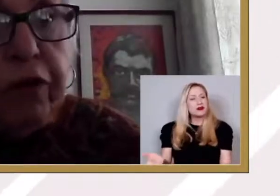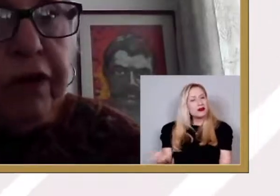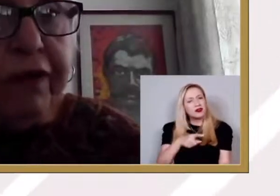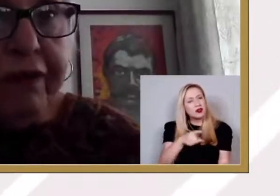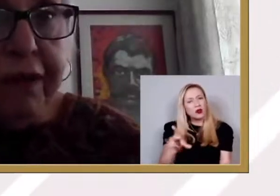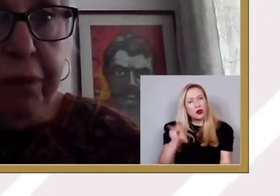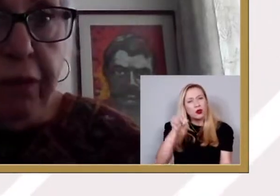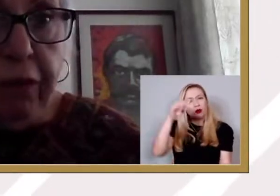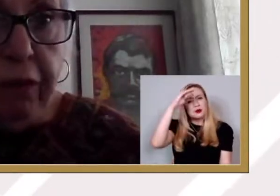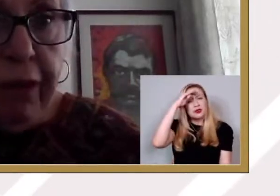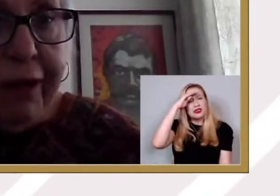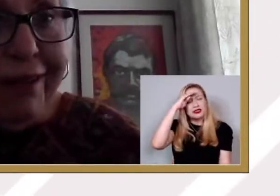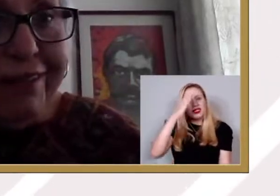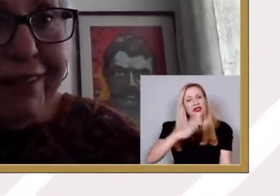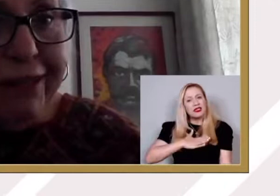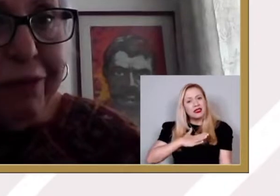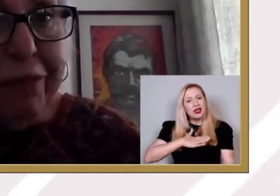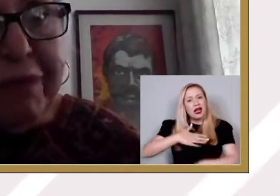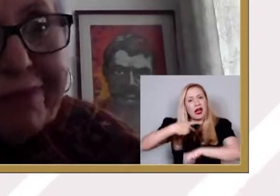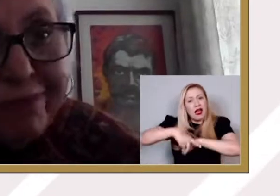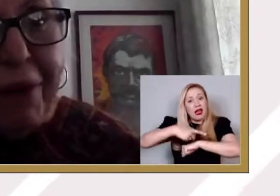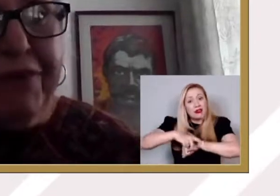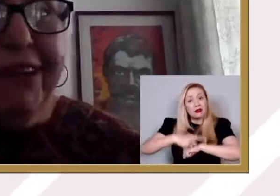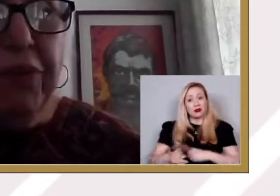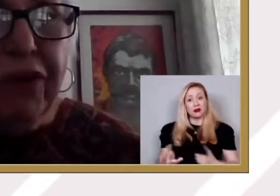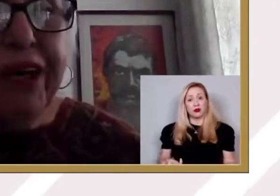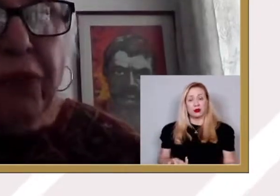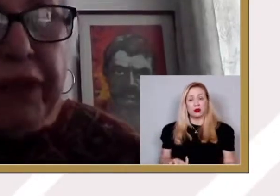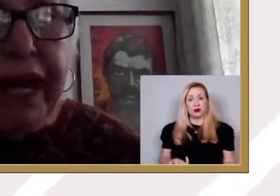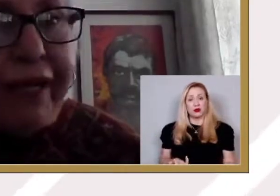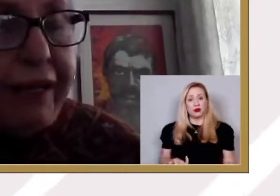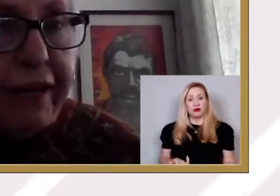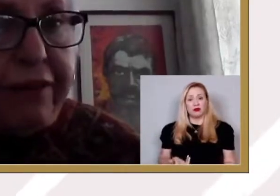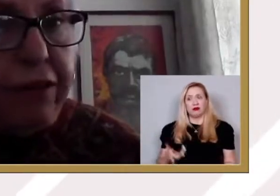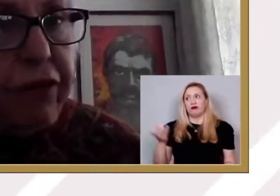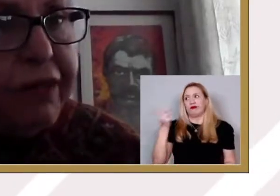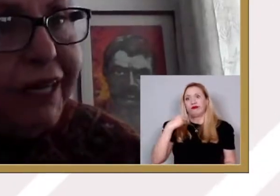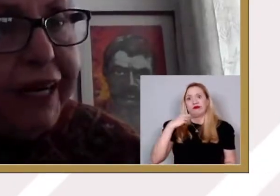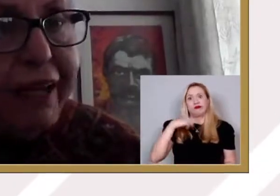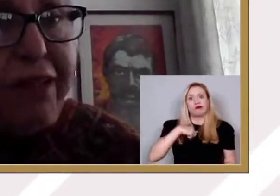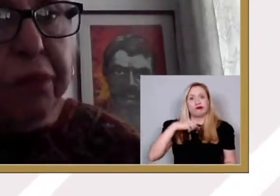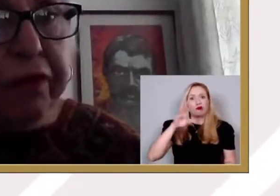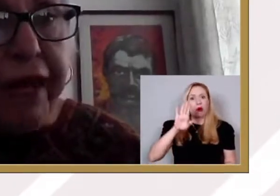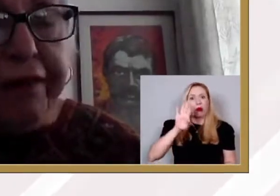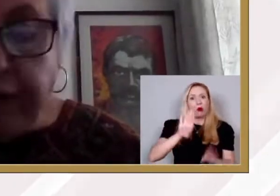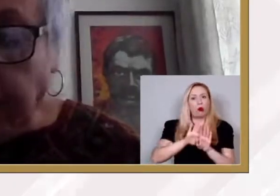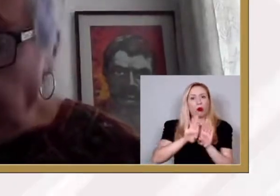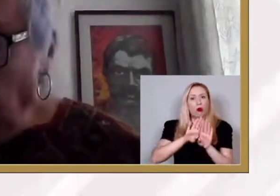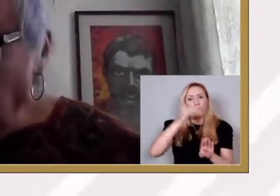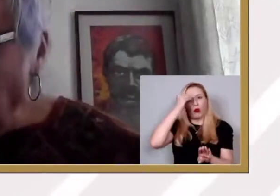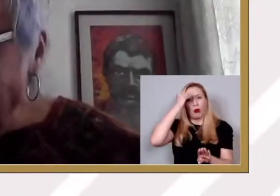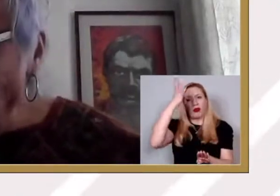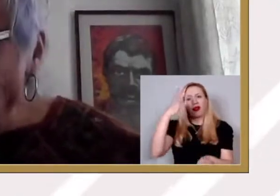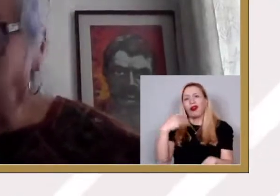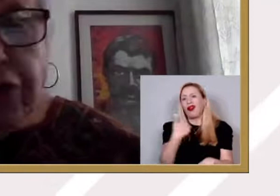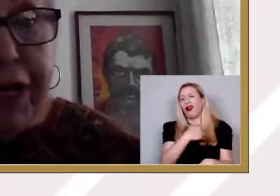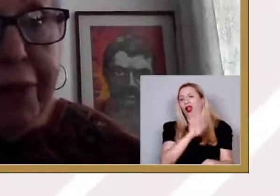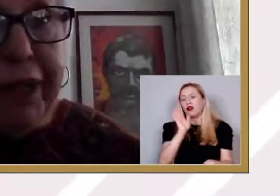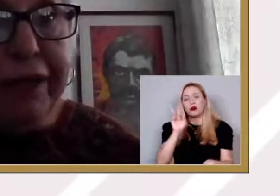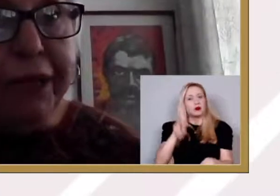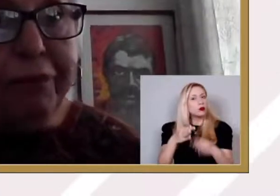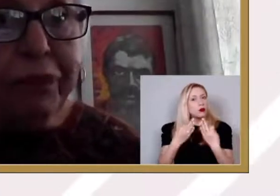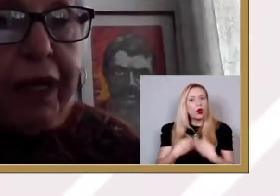no son de tipo vamos como que olvidarlas, son de gran importancia, porque son